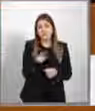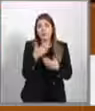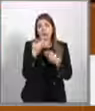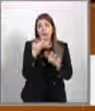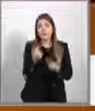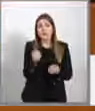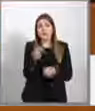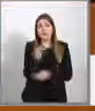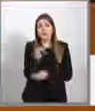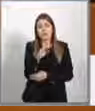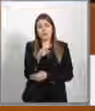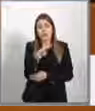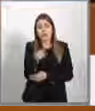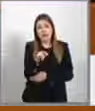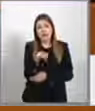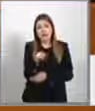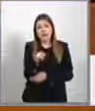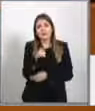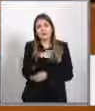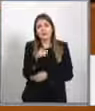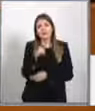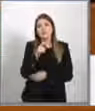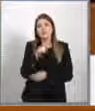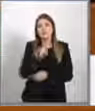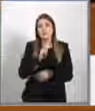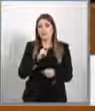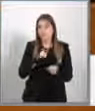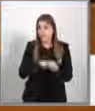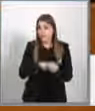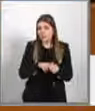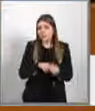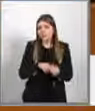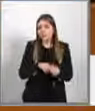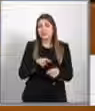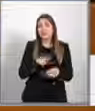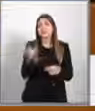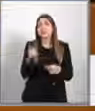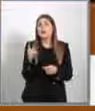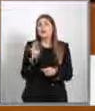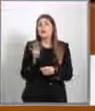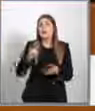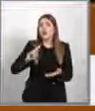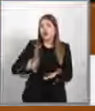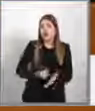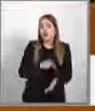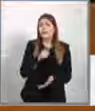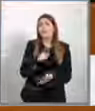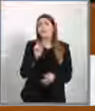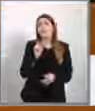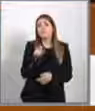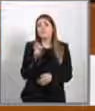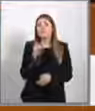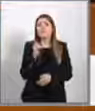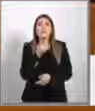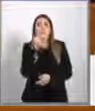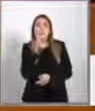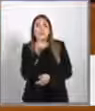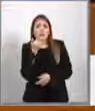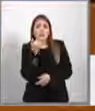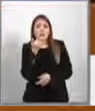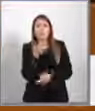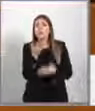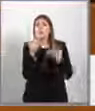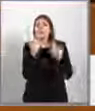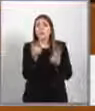especializadas que van a repetir el mismo patrón de errores y de ineficiencia. Equipos diferentes, sin